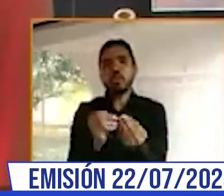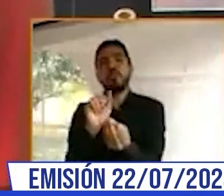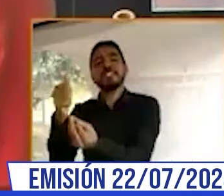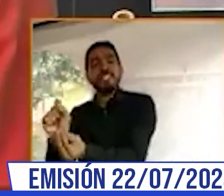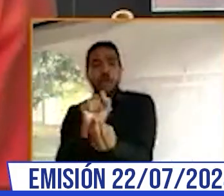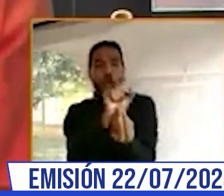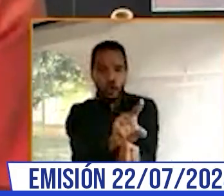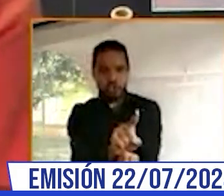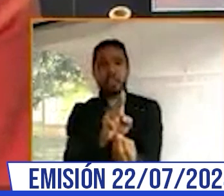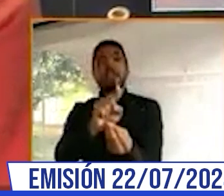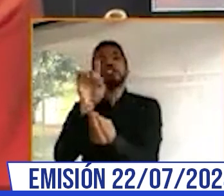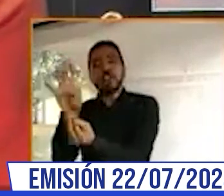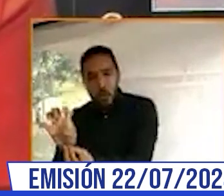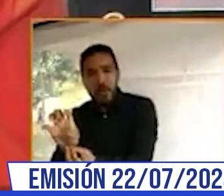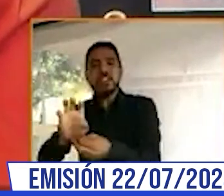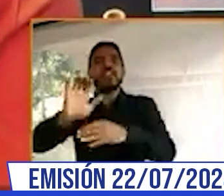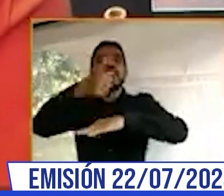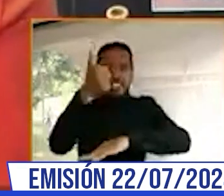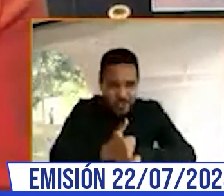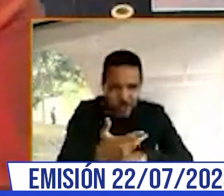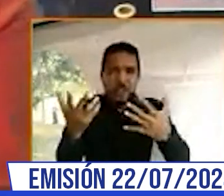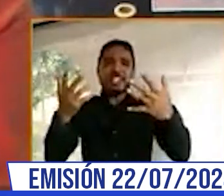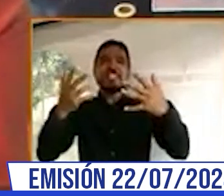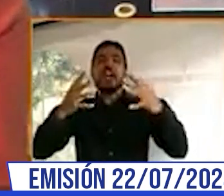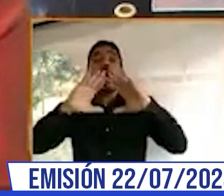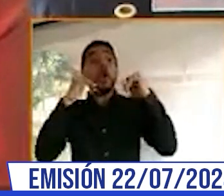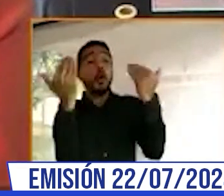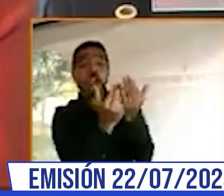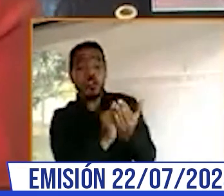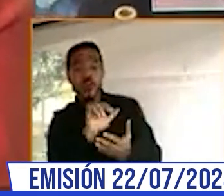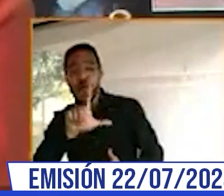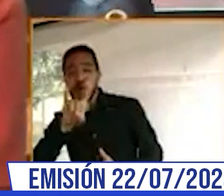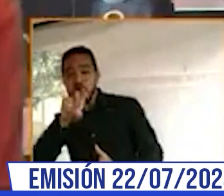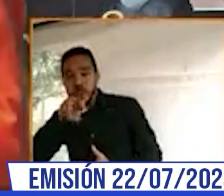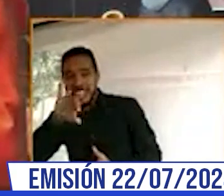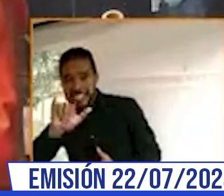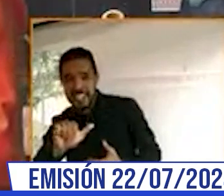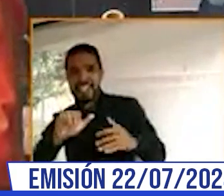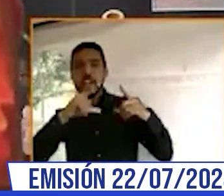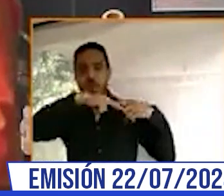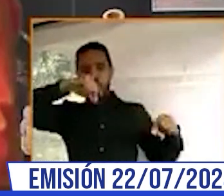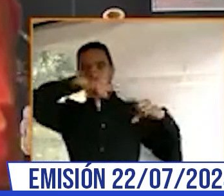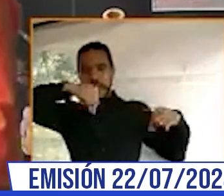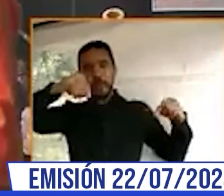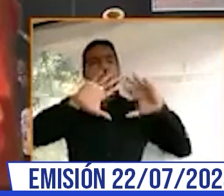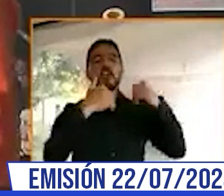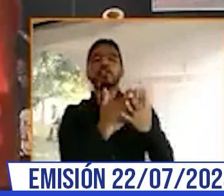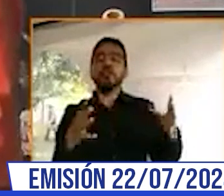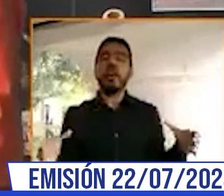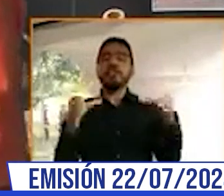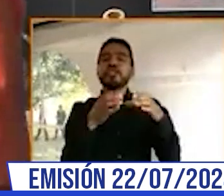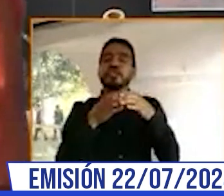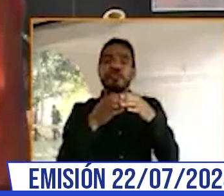décimo, once y noveno, a los rectores, al Colegio Lunita, a la Asociación Comunal de Juntas, a